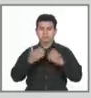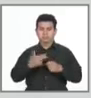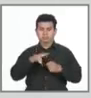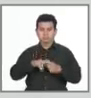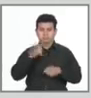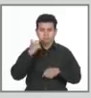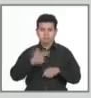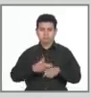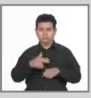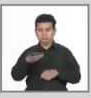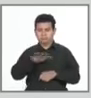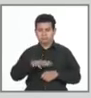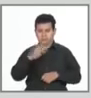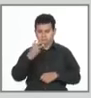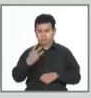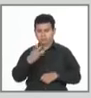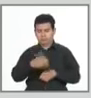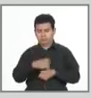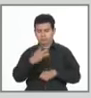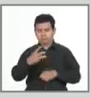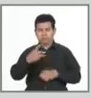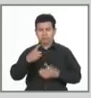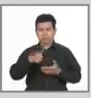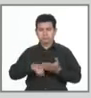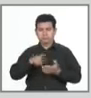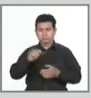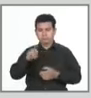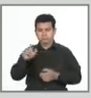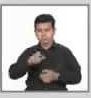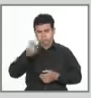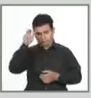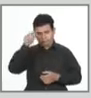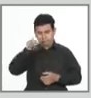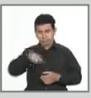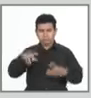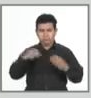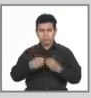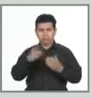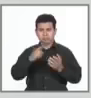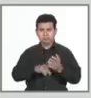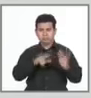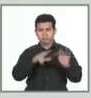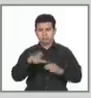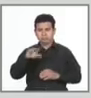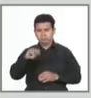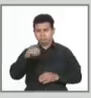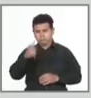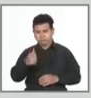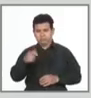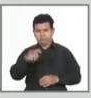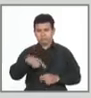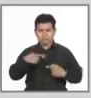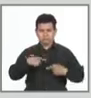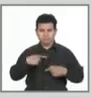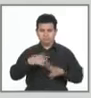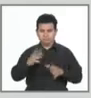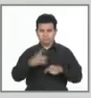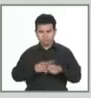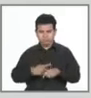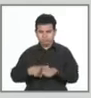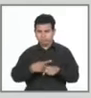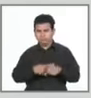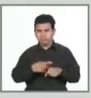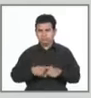jurisdicción sanitaria número tres de la región tuxtepec existen mil 896 casos confirmados